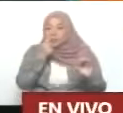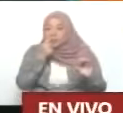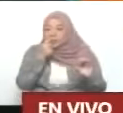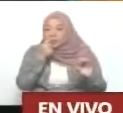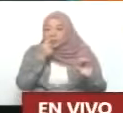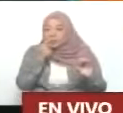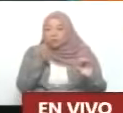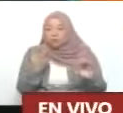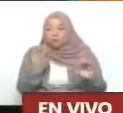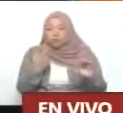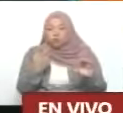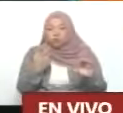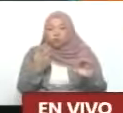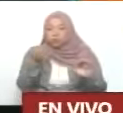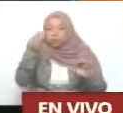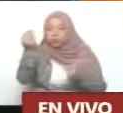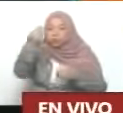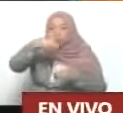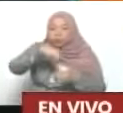echa